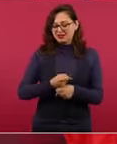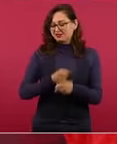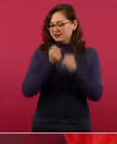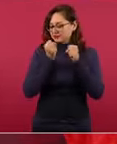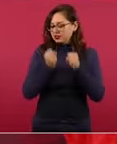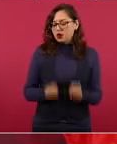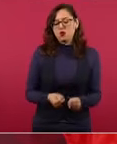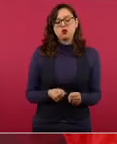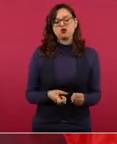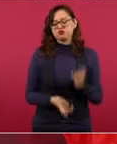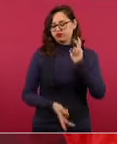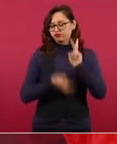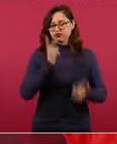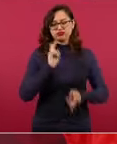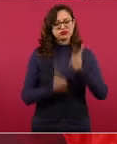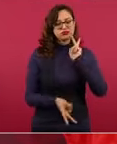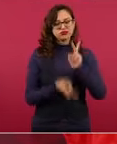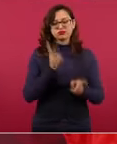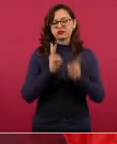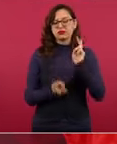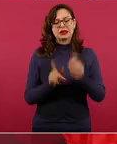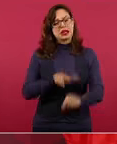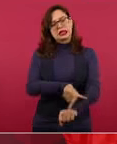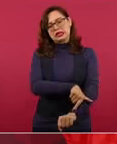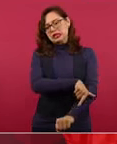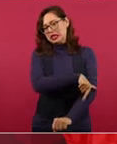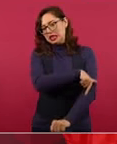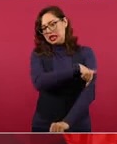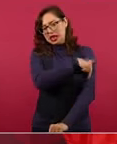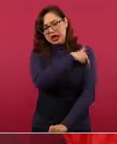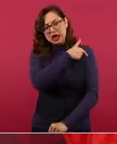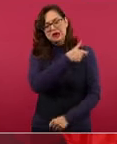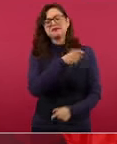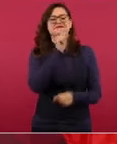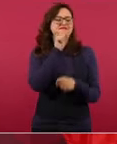amplio y vamos a hablar también de otras cosas